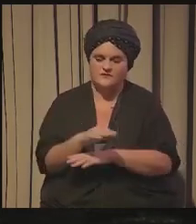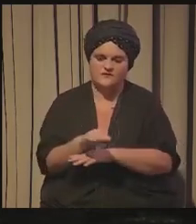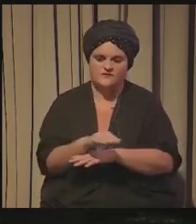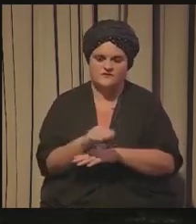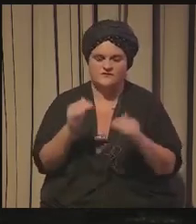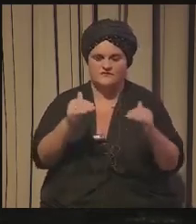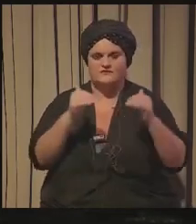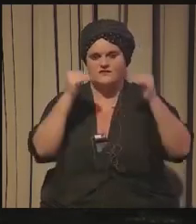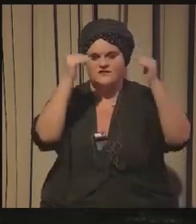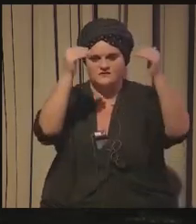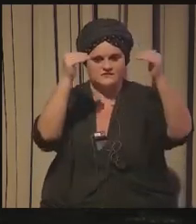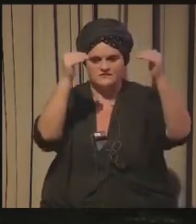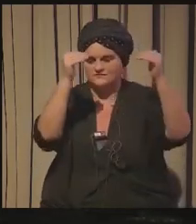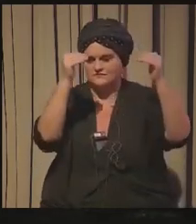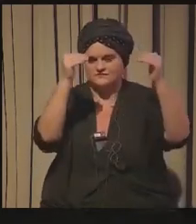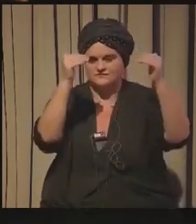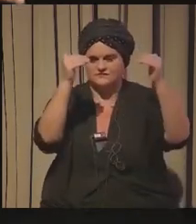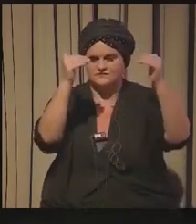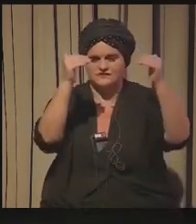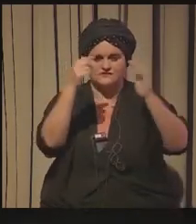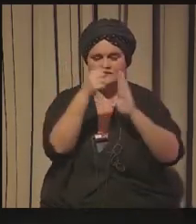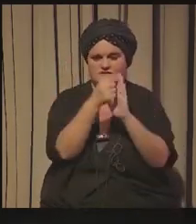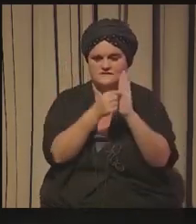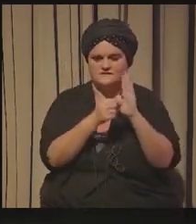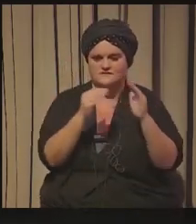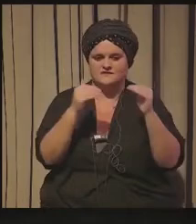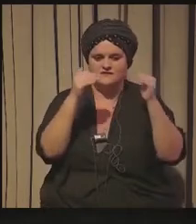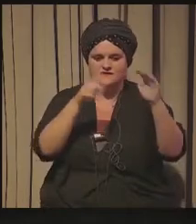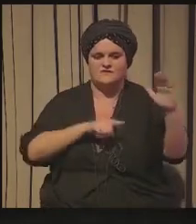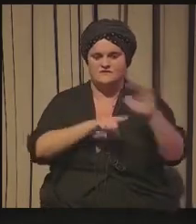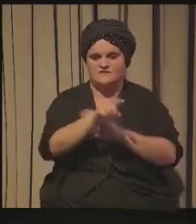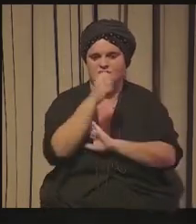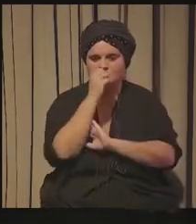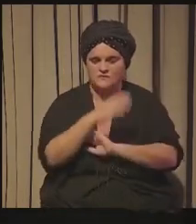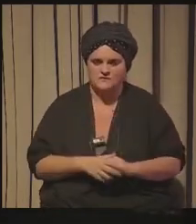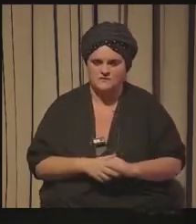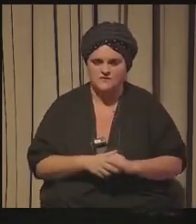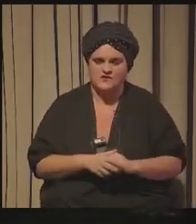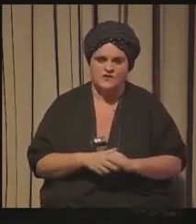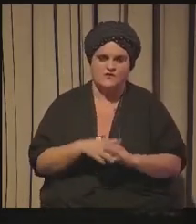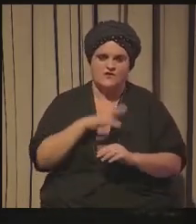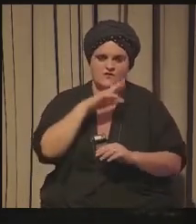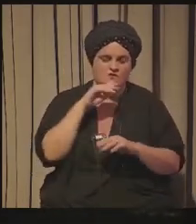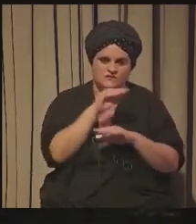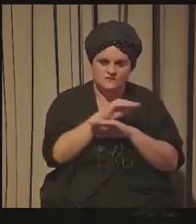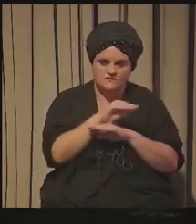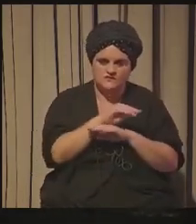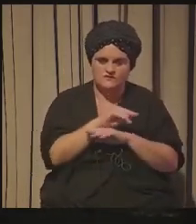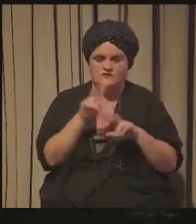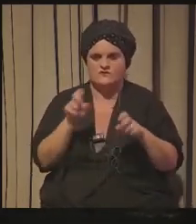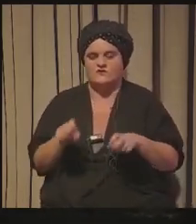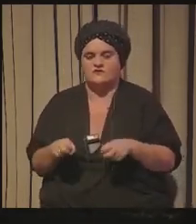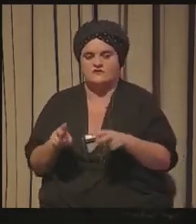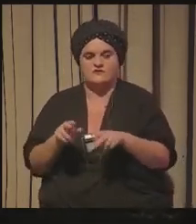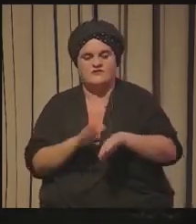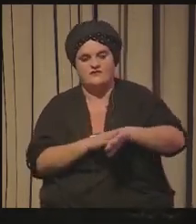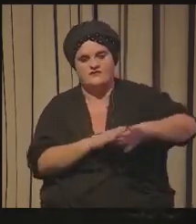clases altas, y las clases altas han evolucionado muy bien, tanto los conservadores como los liberales, la izquierda y la